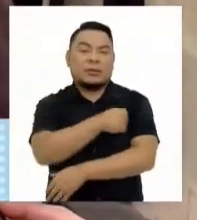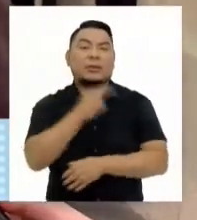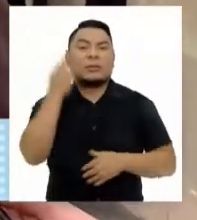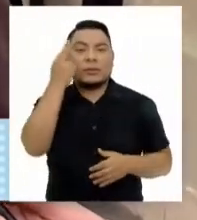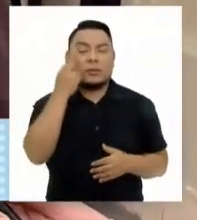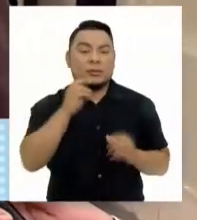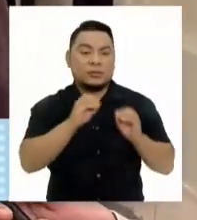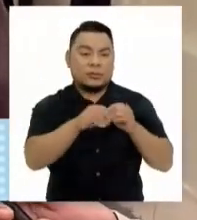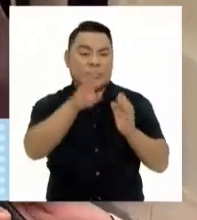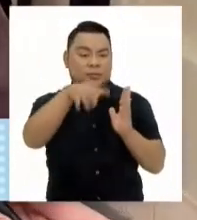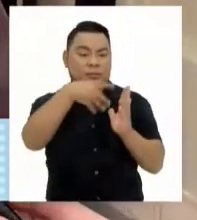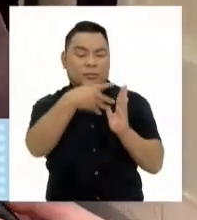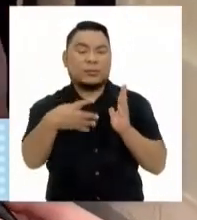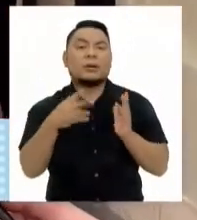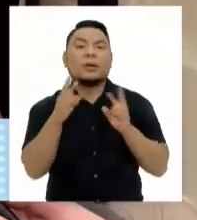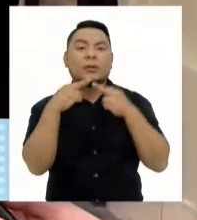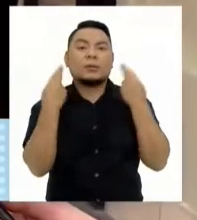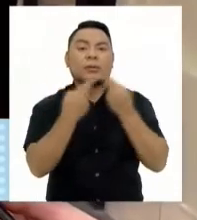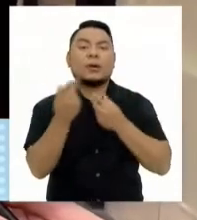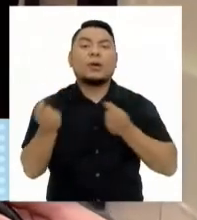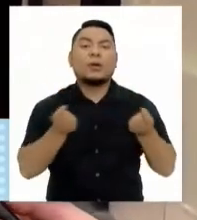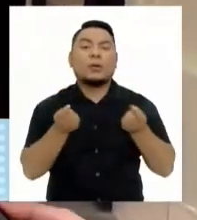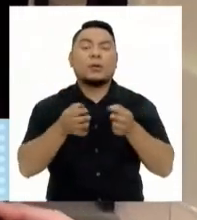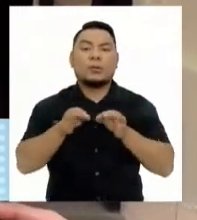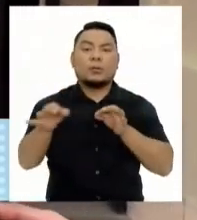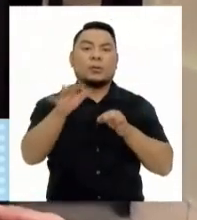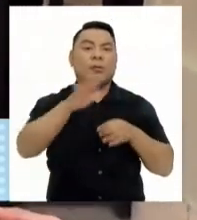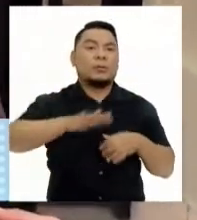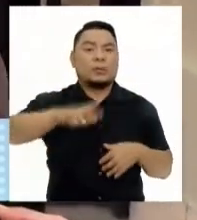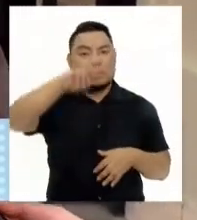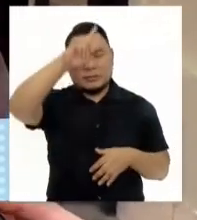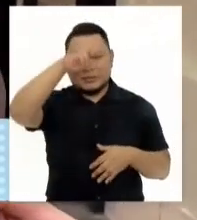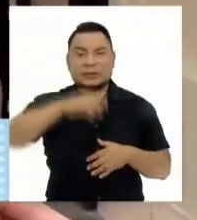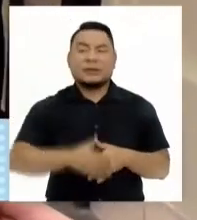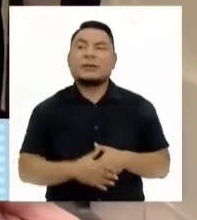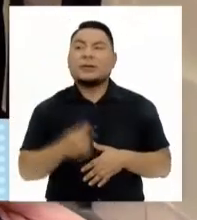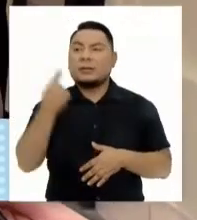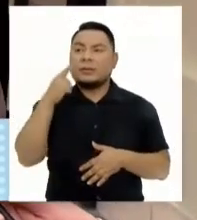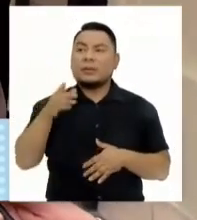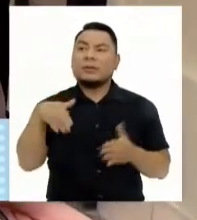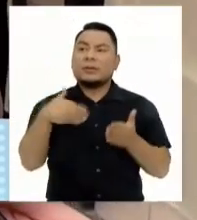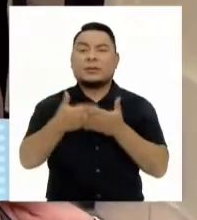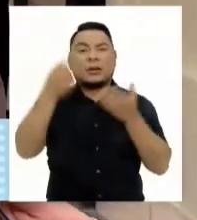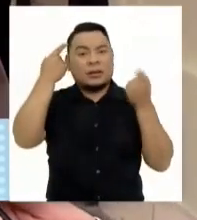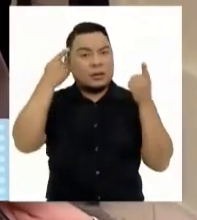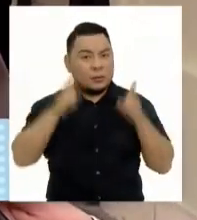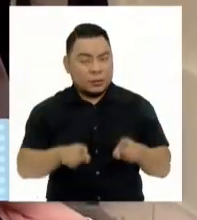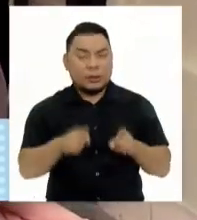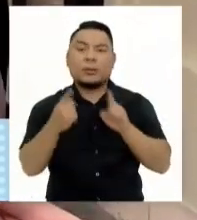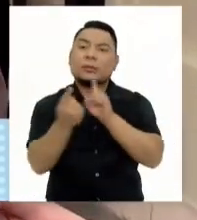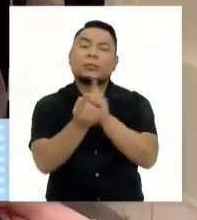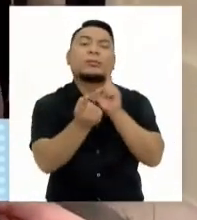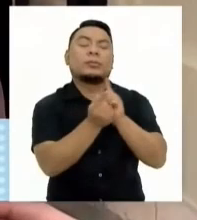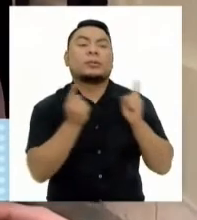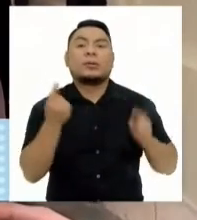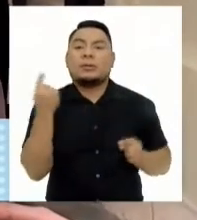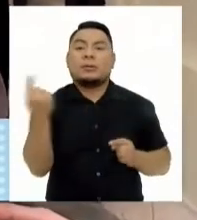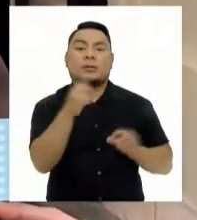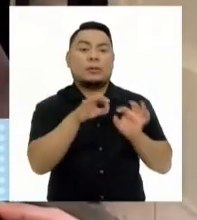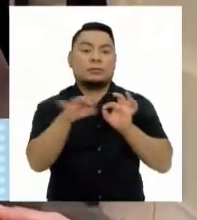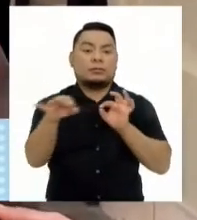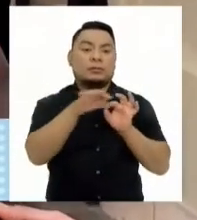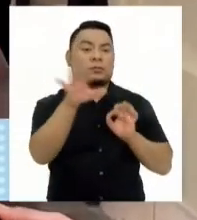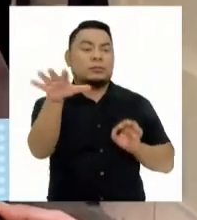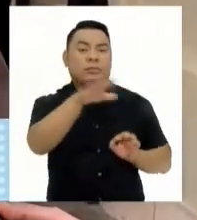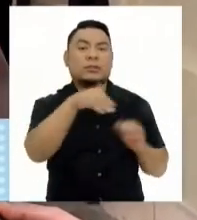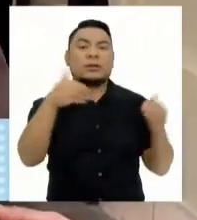estamos programando una reunión con los gobernadores regionales de todo el país para llegar a un acuerdo de que en cada una de las